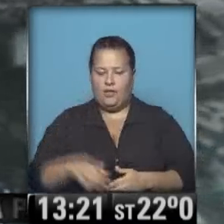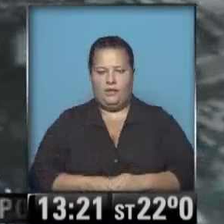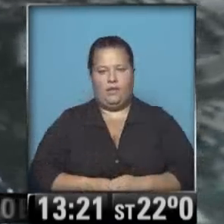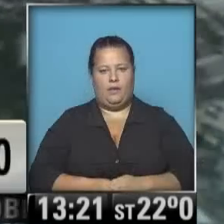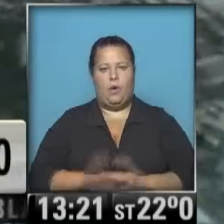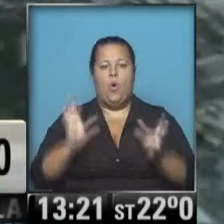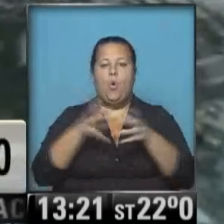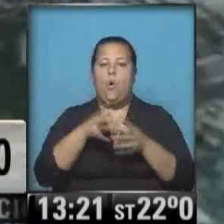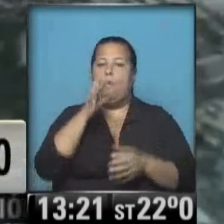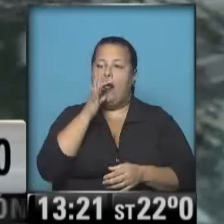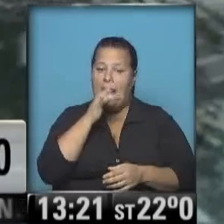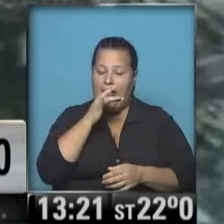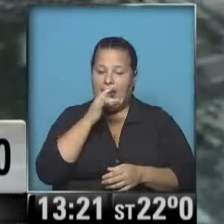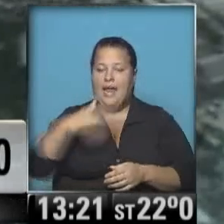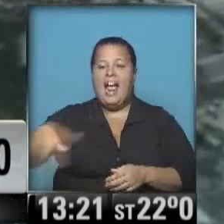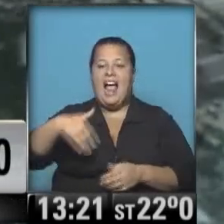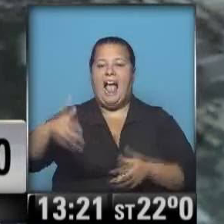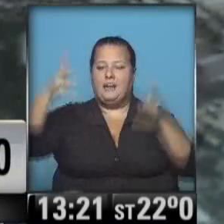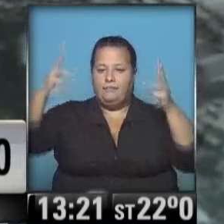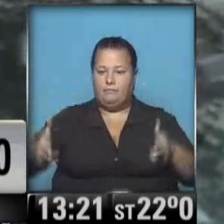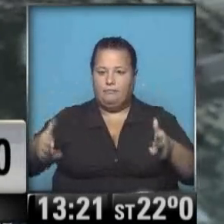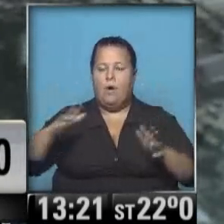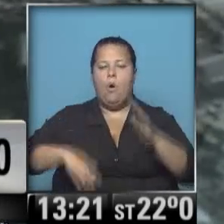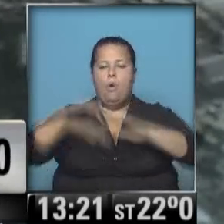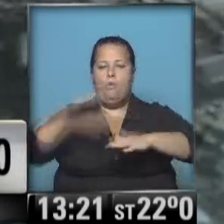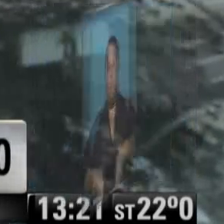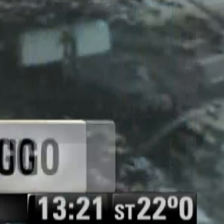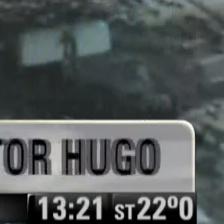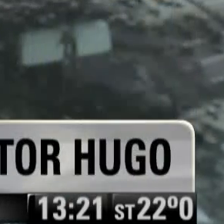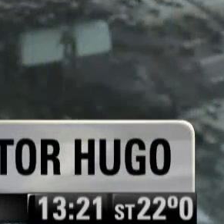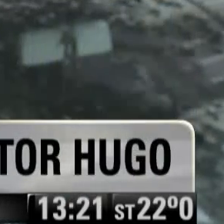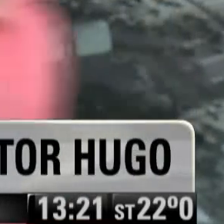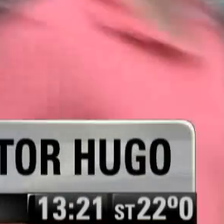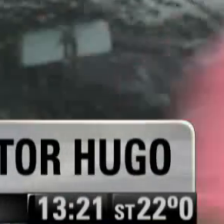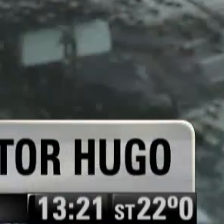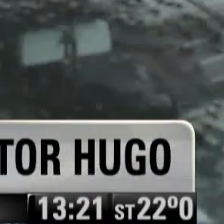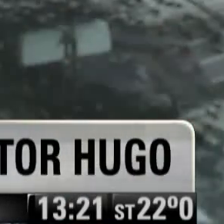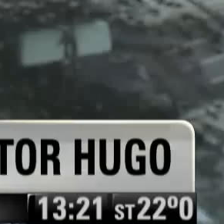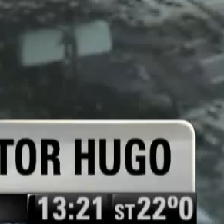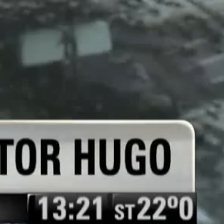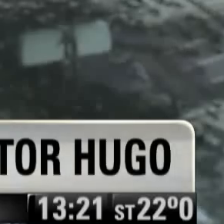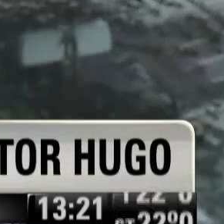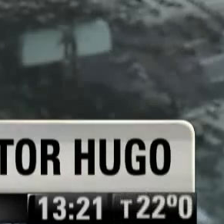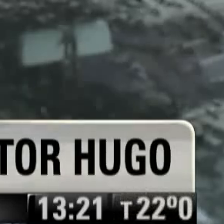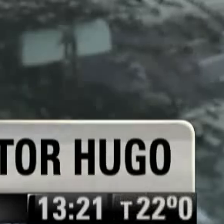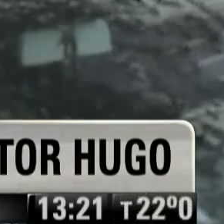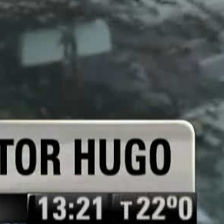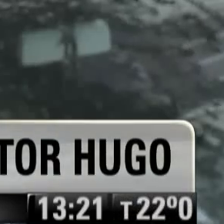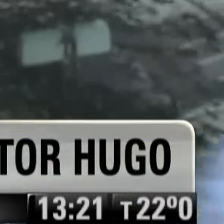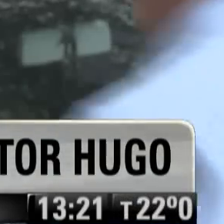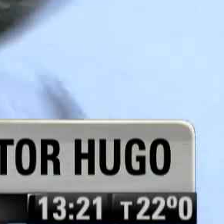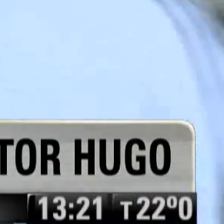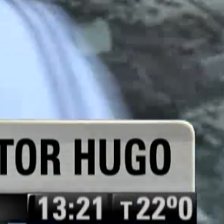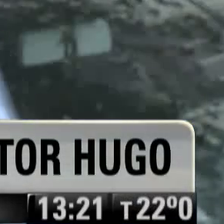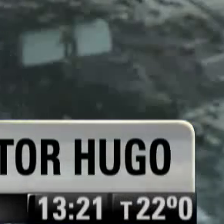el grupo Clarín cerró una calle le puso un muro a una calle para eh poder hacer sus